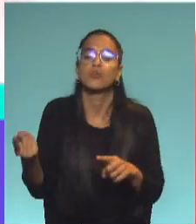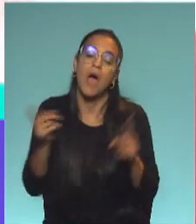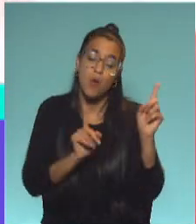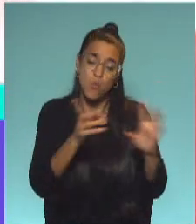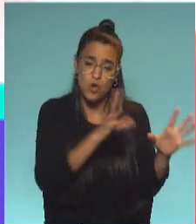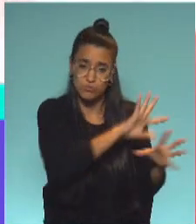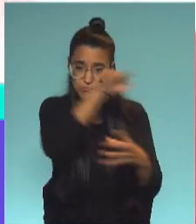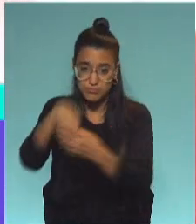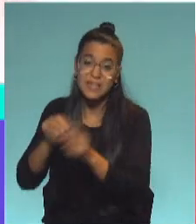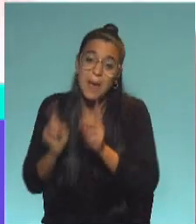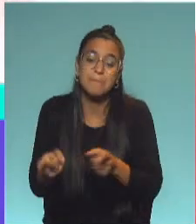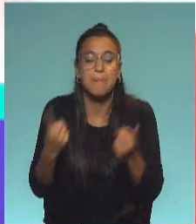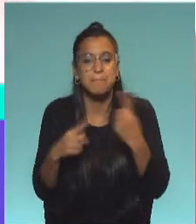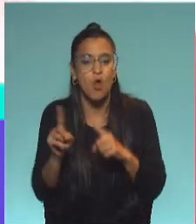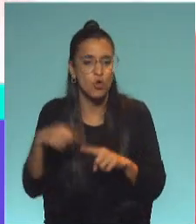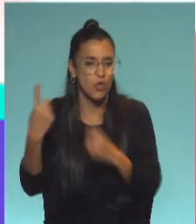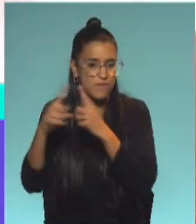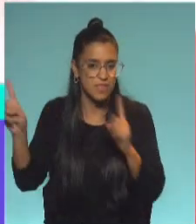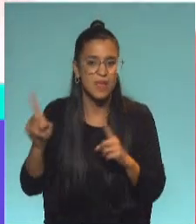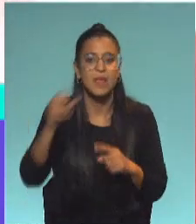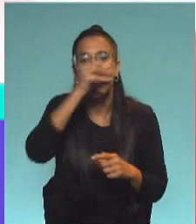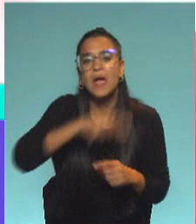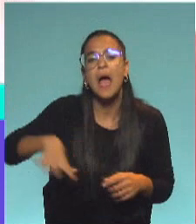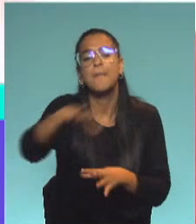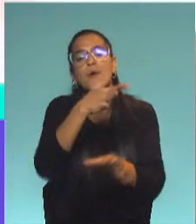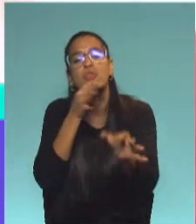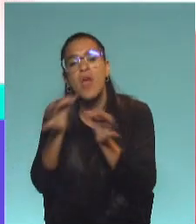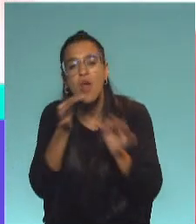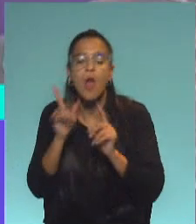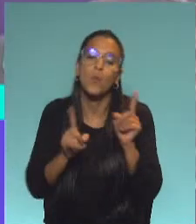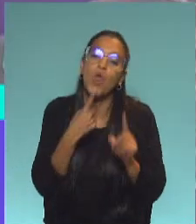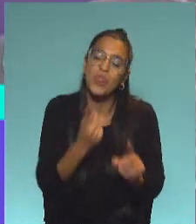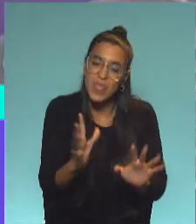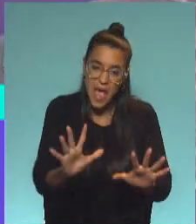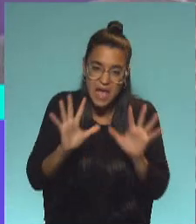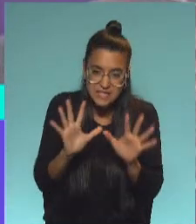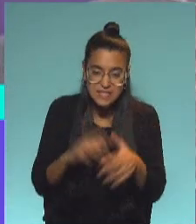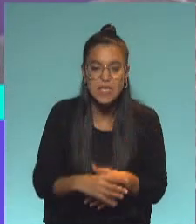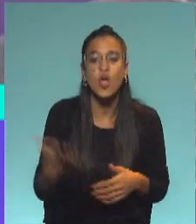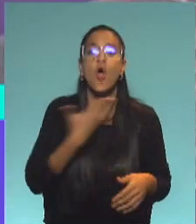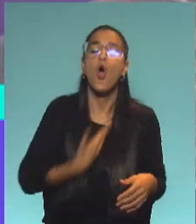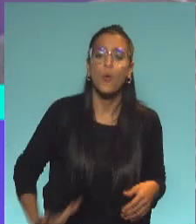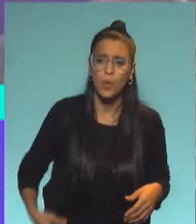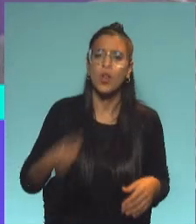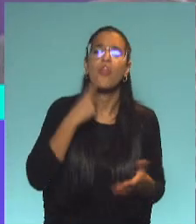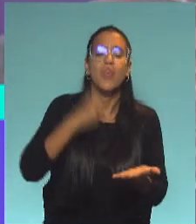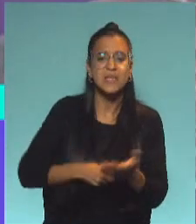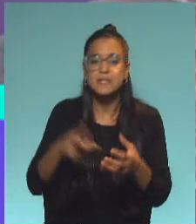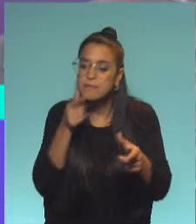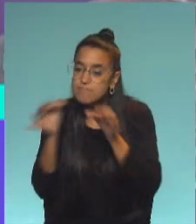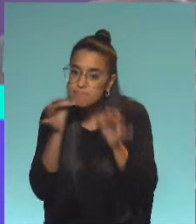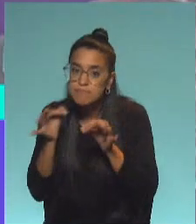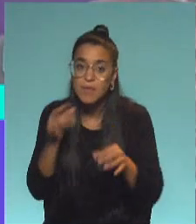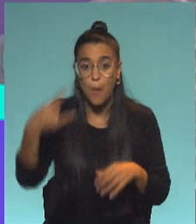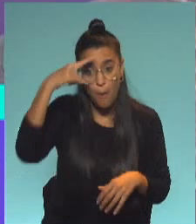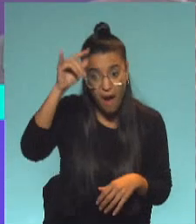los mismos, pero como el campo dialoguista, lo llaman algunos, que el gobierno decidió sentarse con ellos. ¿Y tienen